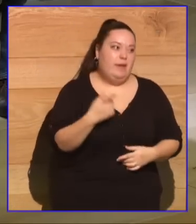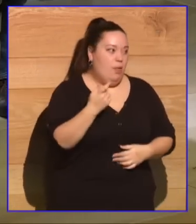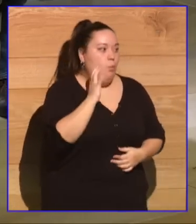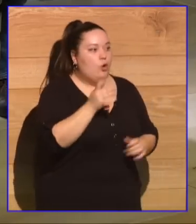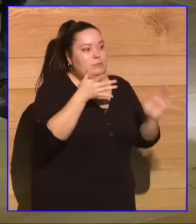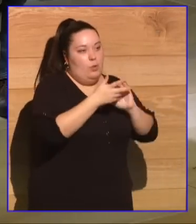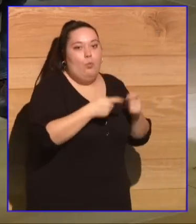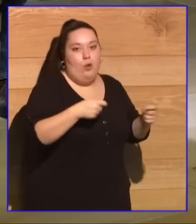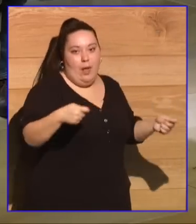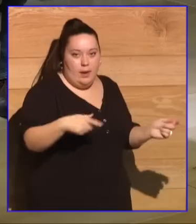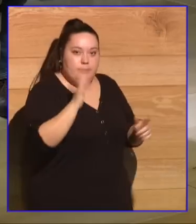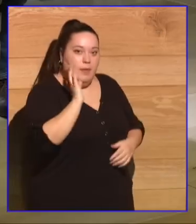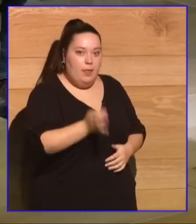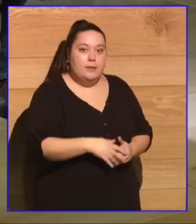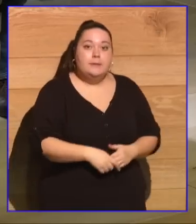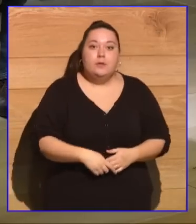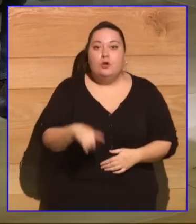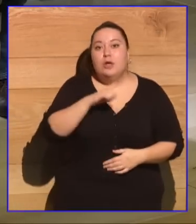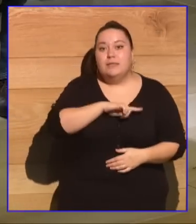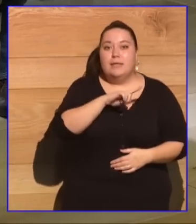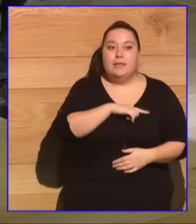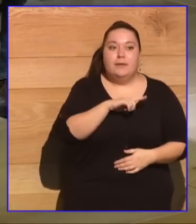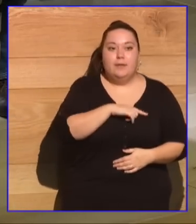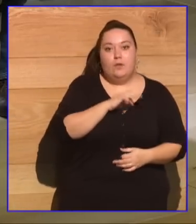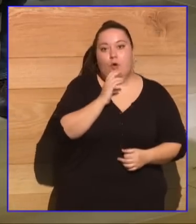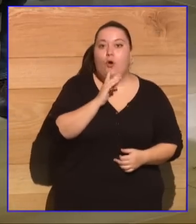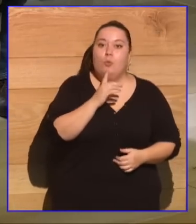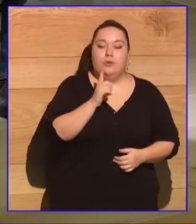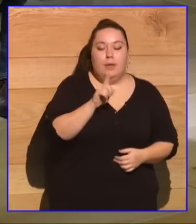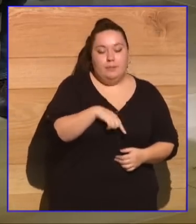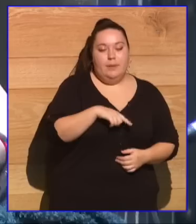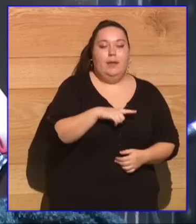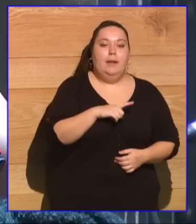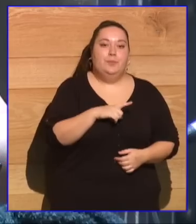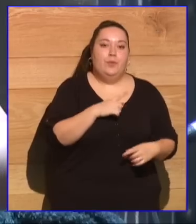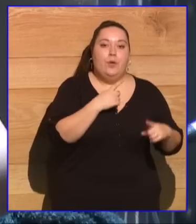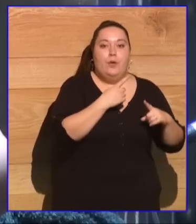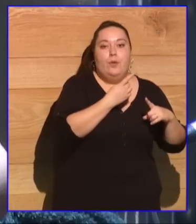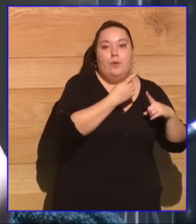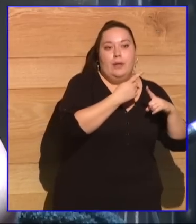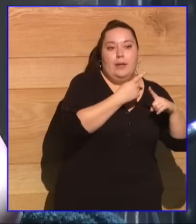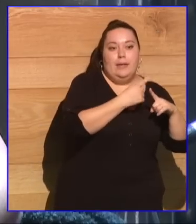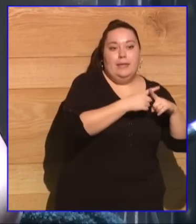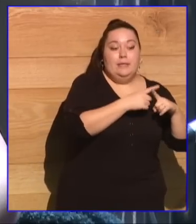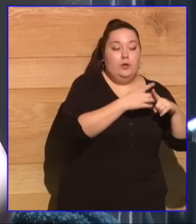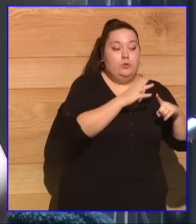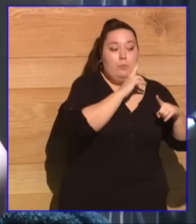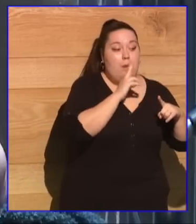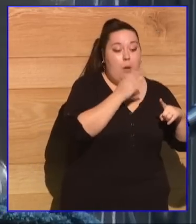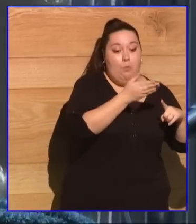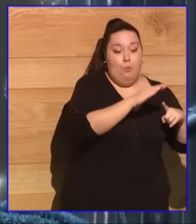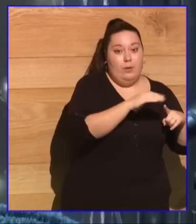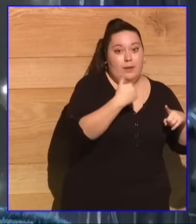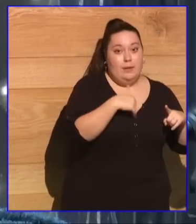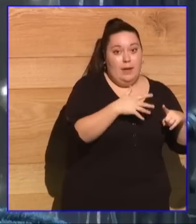Educación. fusionándose con unos sentimientos de necrofilia en el punto en el que la madre ya está muerta y